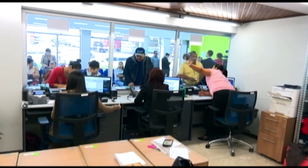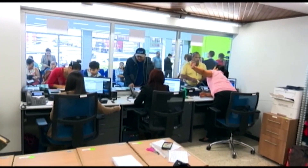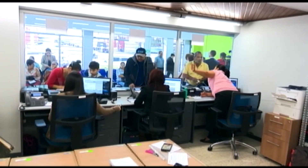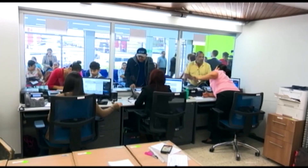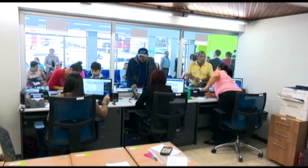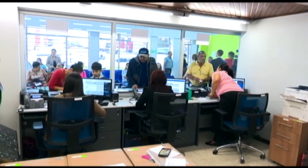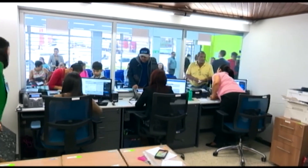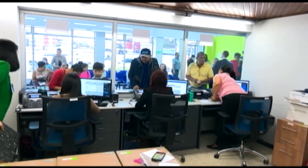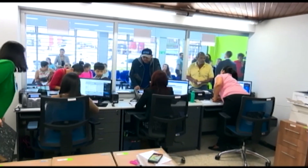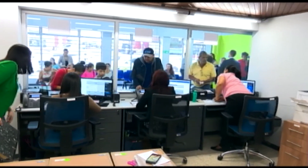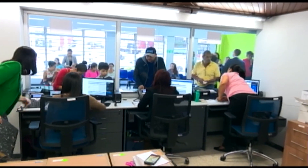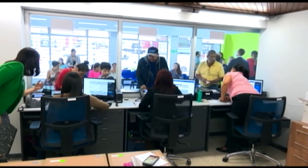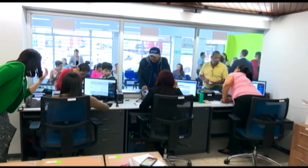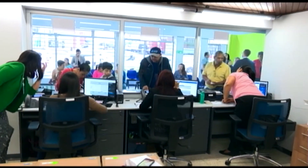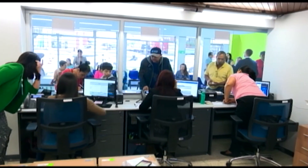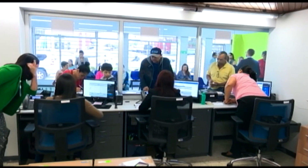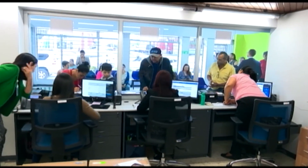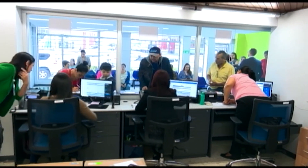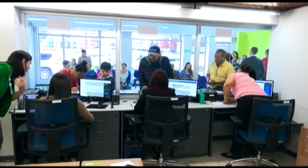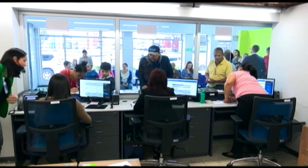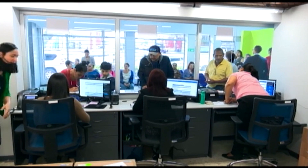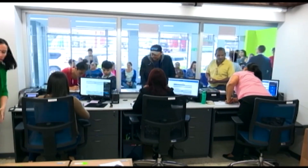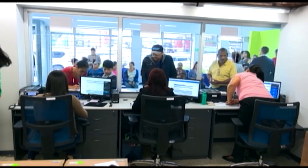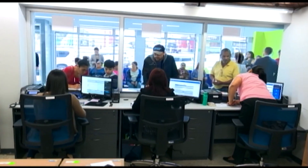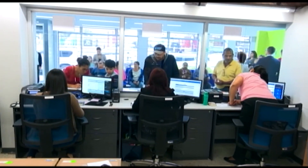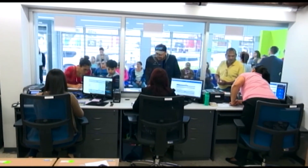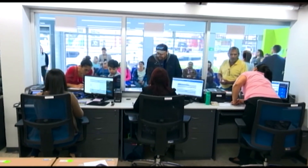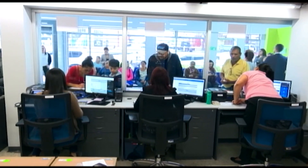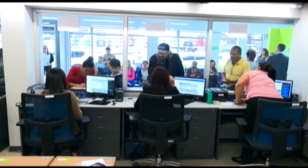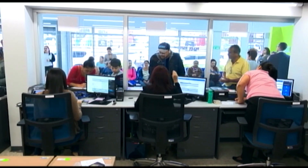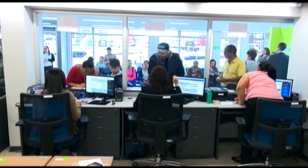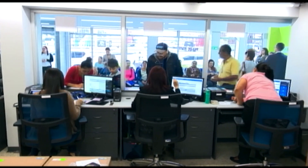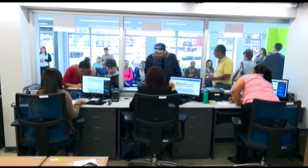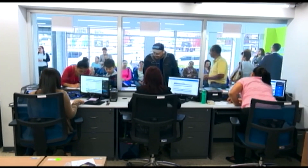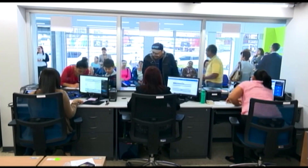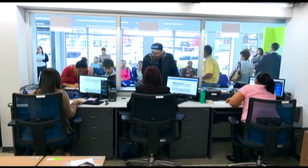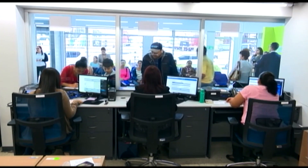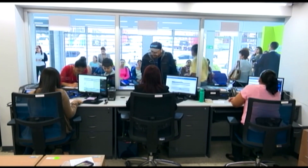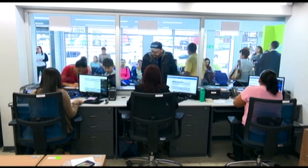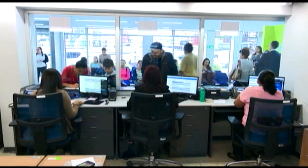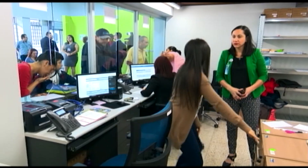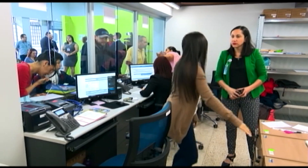que los pacientes reciban los medicamentos. Las personas deben escribir a la dirección